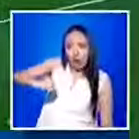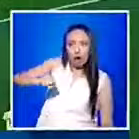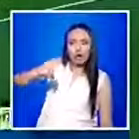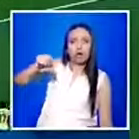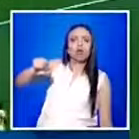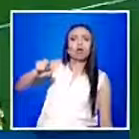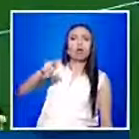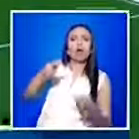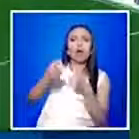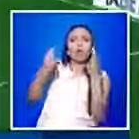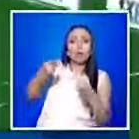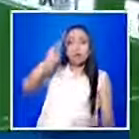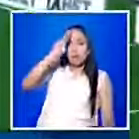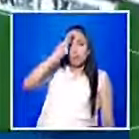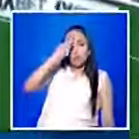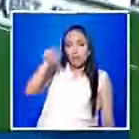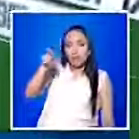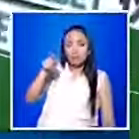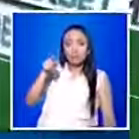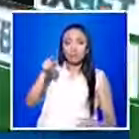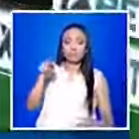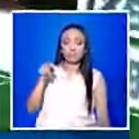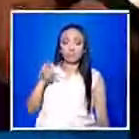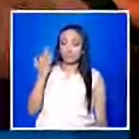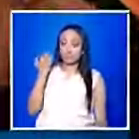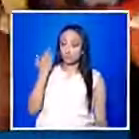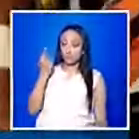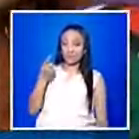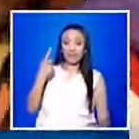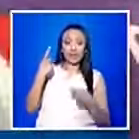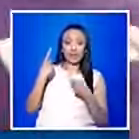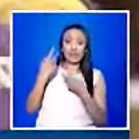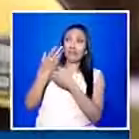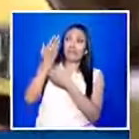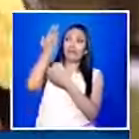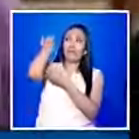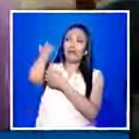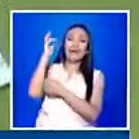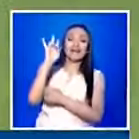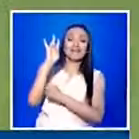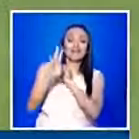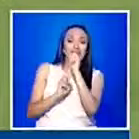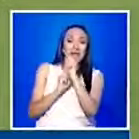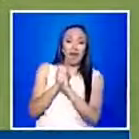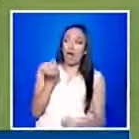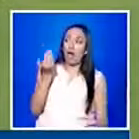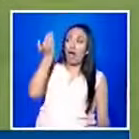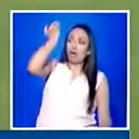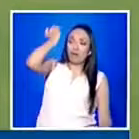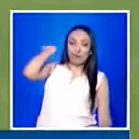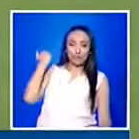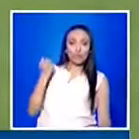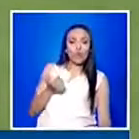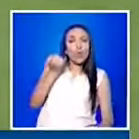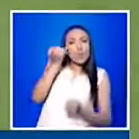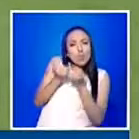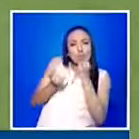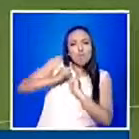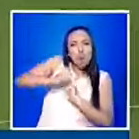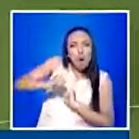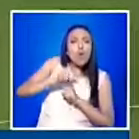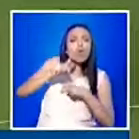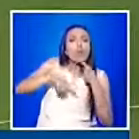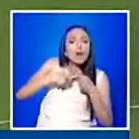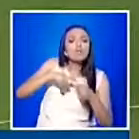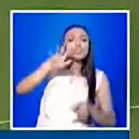Paz Delgado. Volvió a anotar por eliminatorias en Quito después de 7 años. Había logrado su último gol el 5